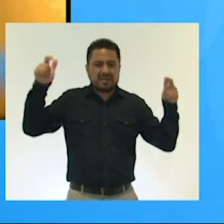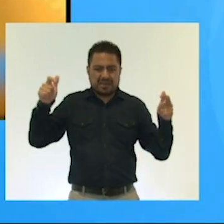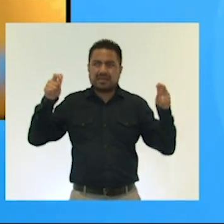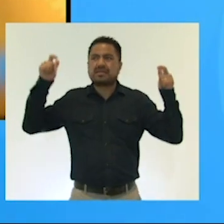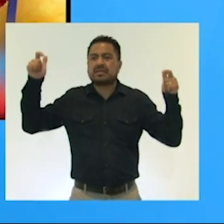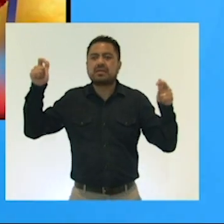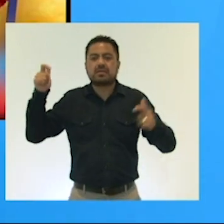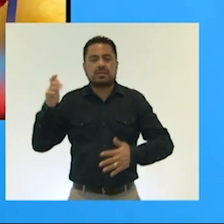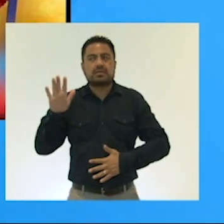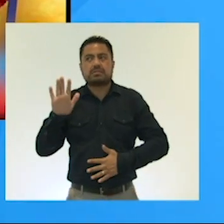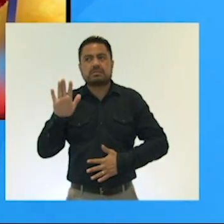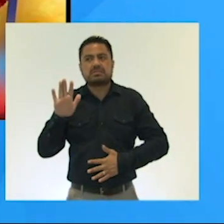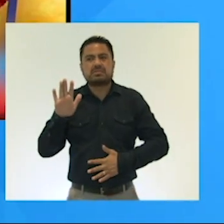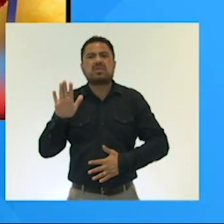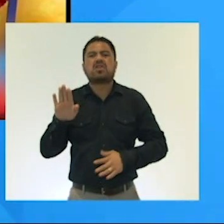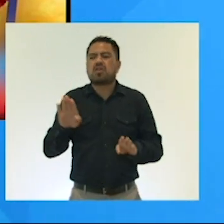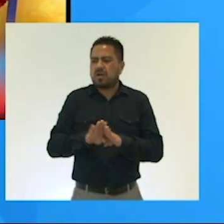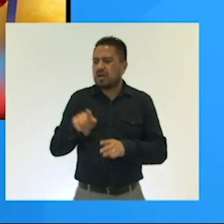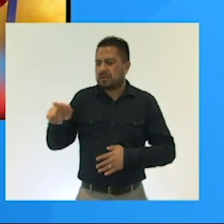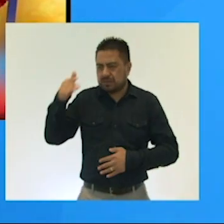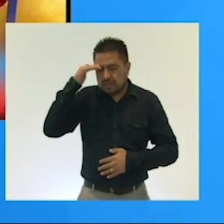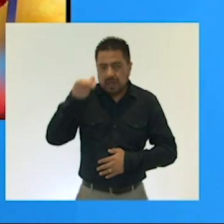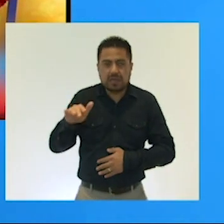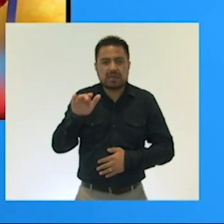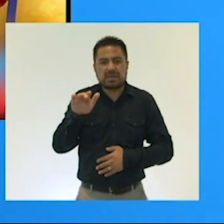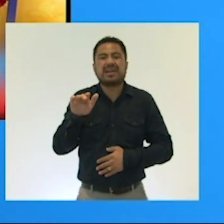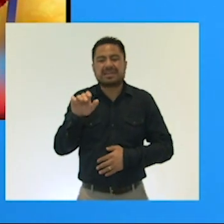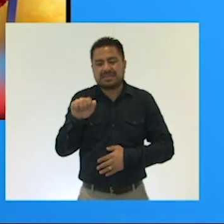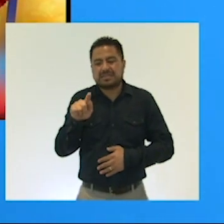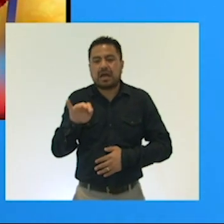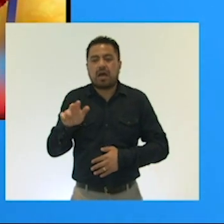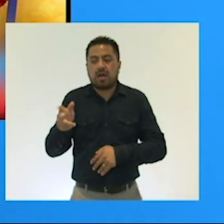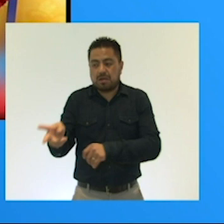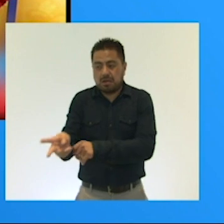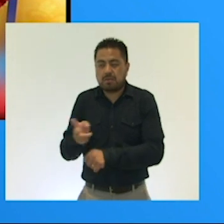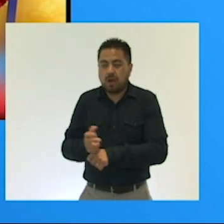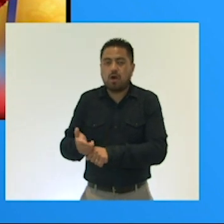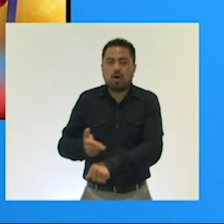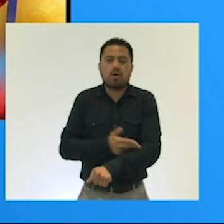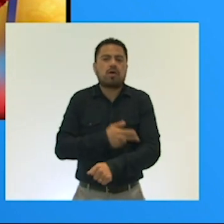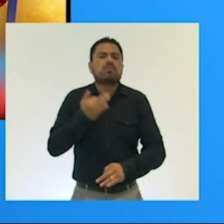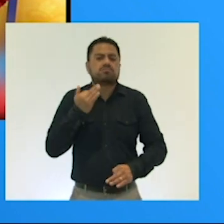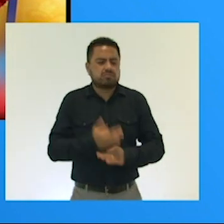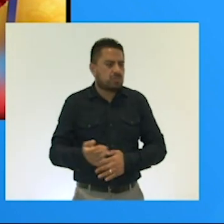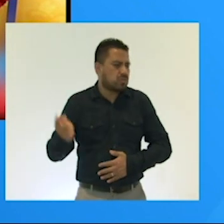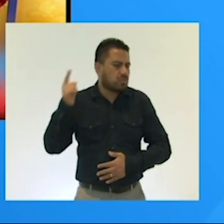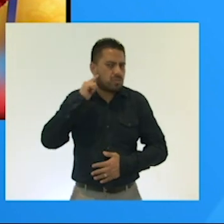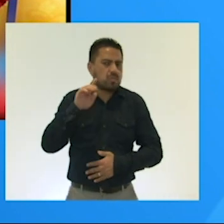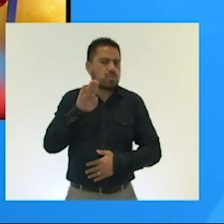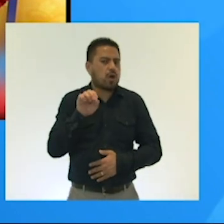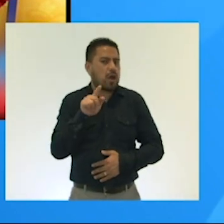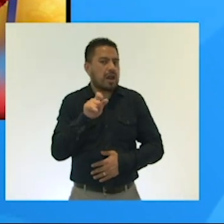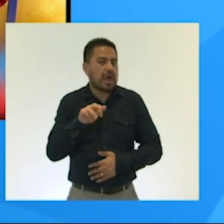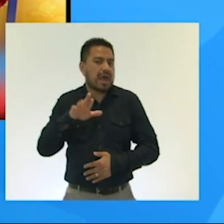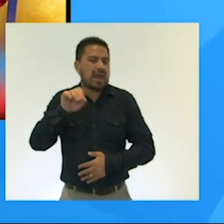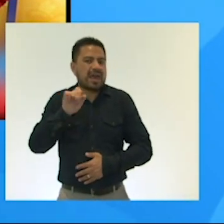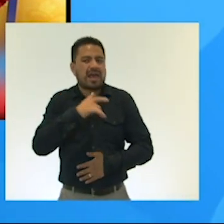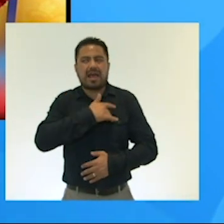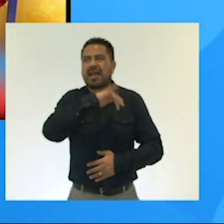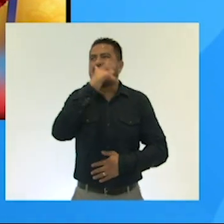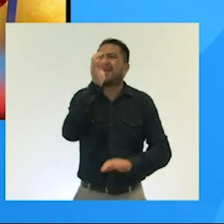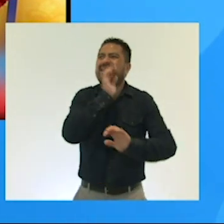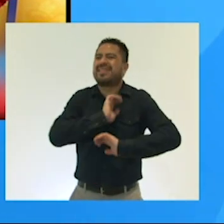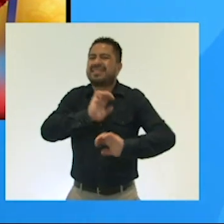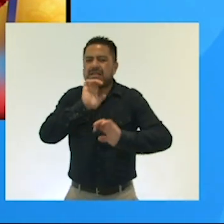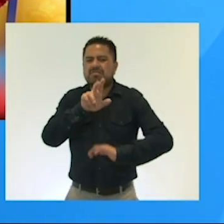Entonces, bueno, como el señor Staff es el invitado de honor, vamos a escuchar boleros.